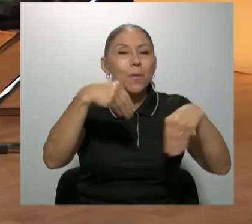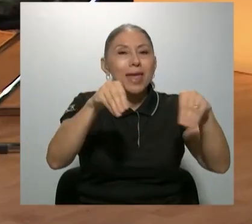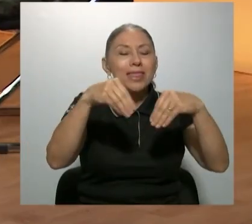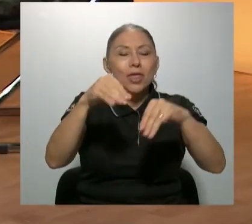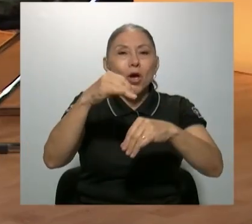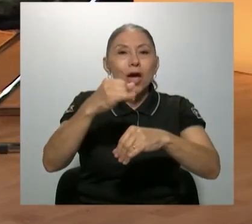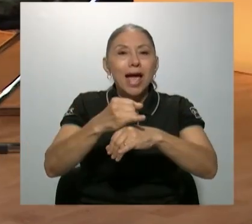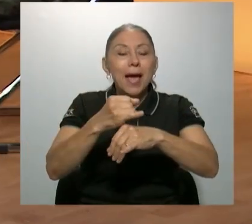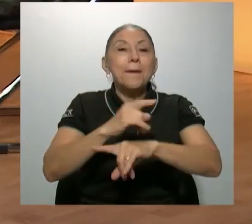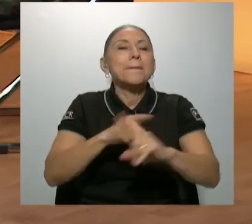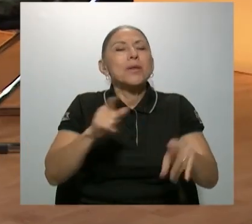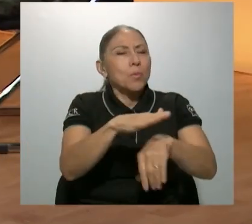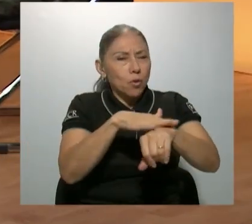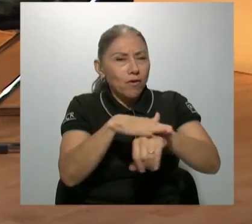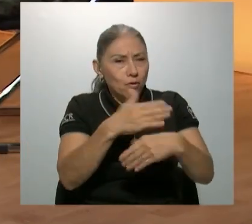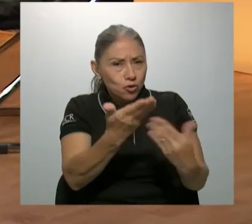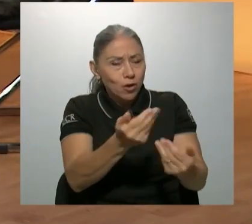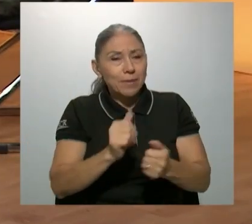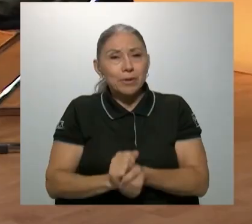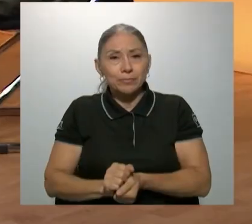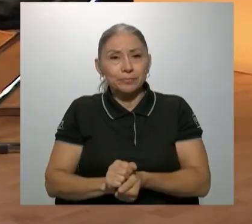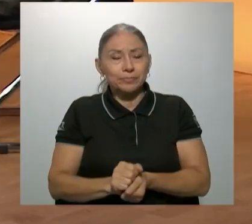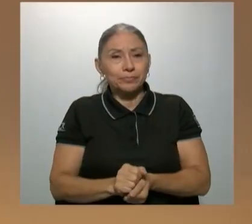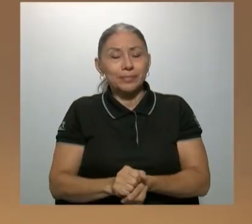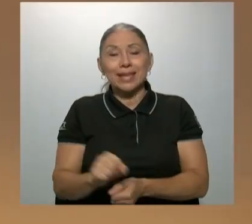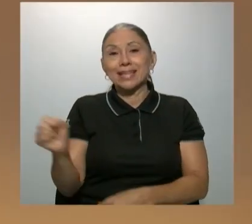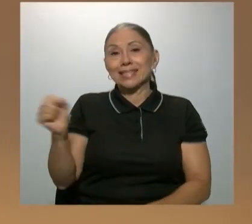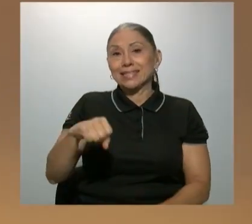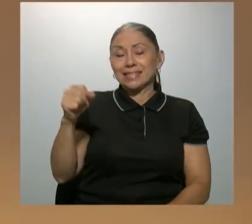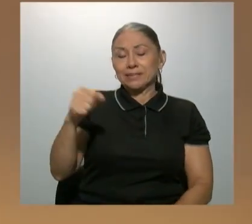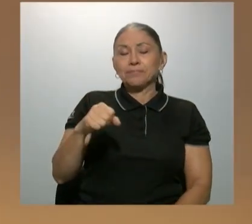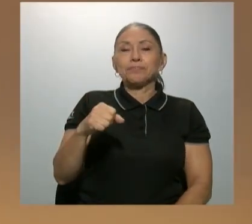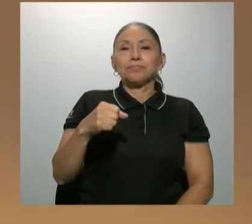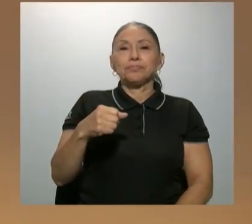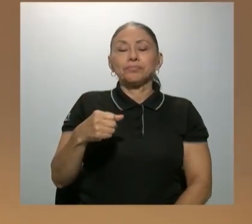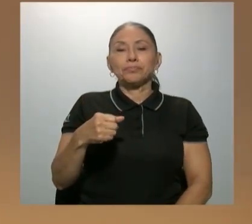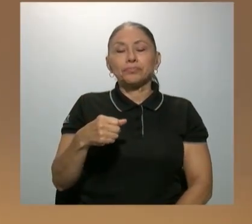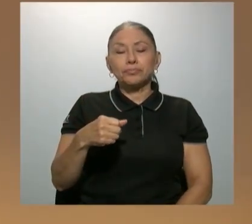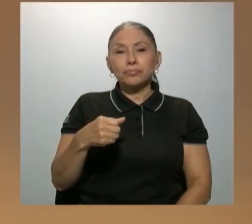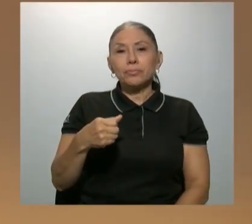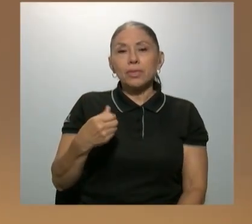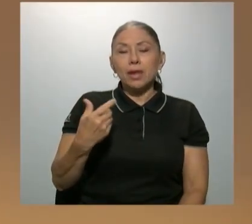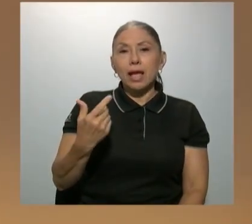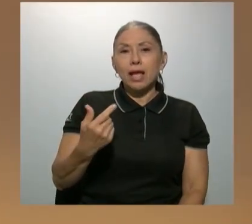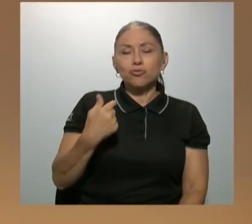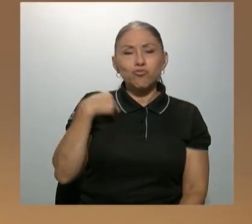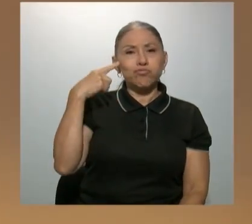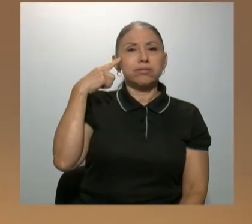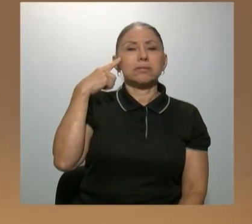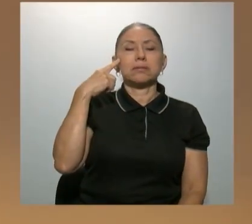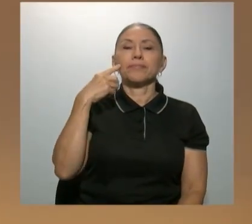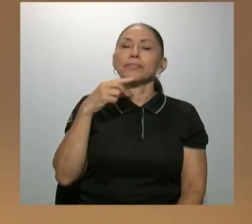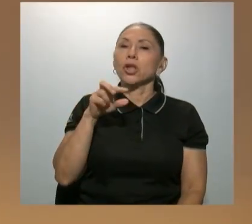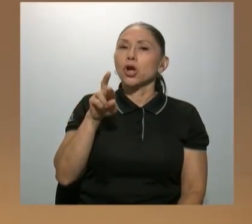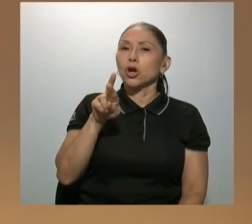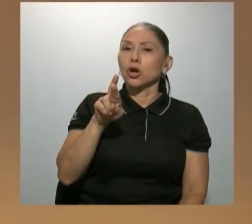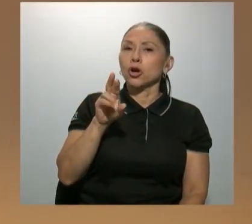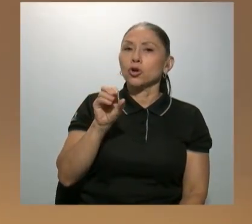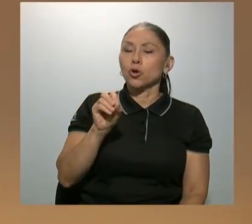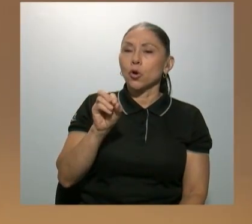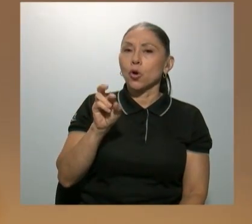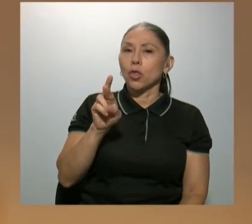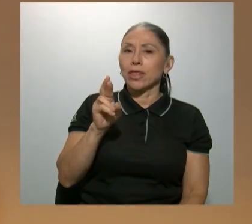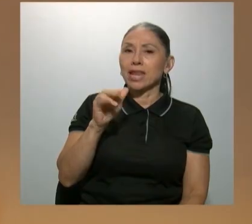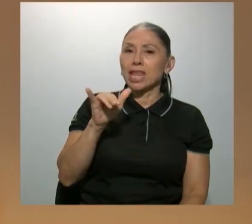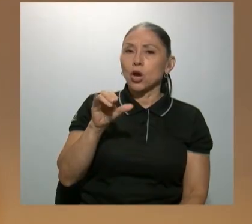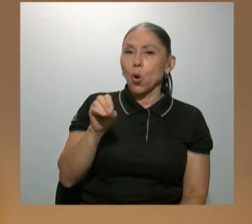por favor, don Álvaro. Sí, a mí me parece que a Rodrigo lo